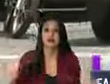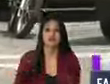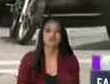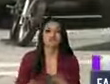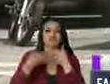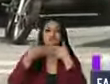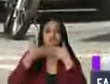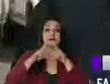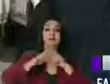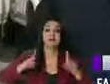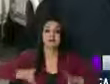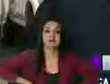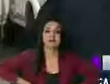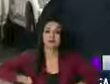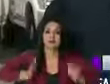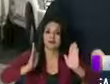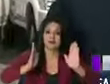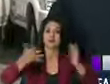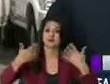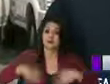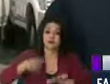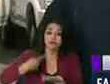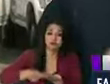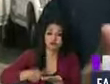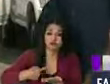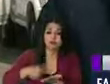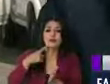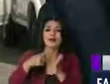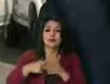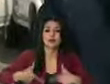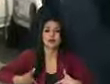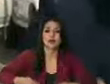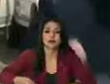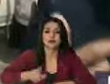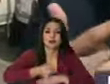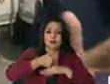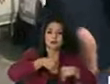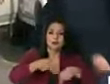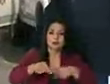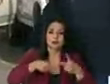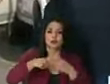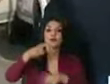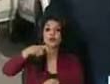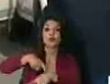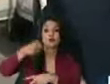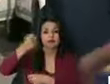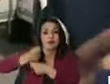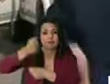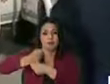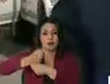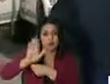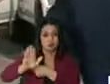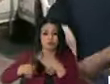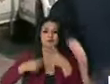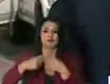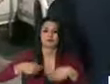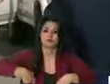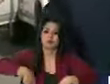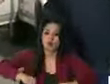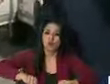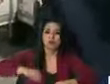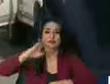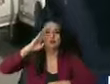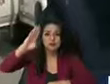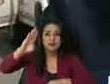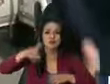temporal de varias vías. Hemos hecho los análisis de cuánto le cuesta a los agentes de tránsito, la hora laborable de los agentes de tránsito, las motos, los patrulleros,